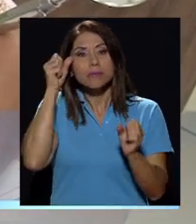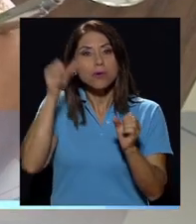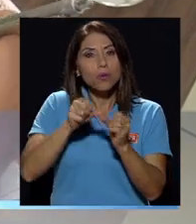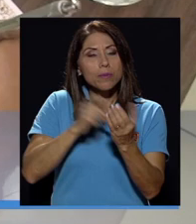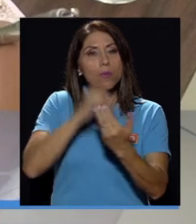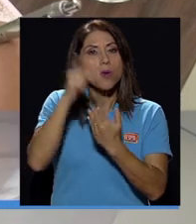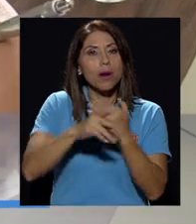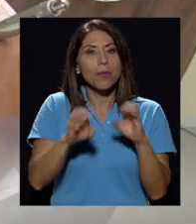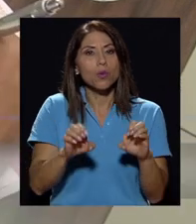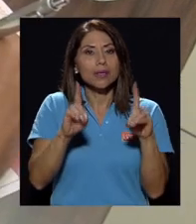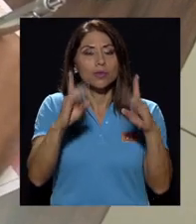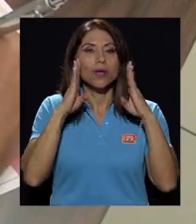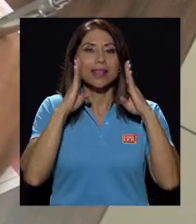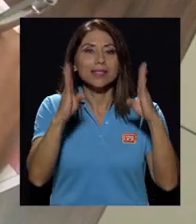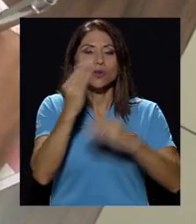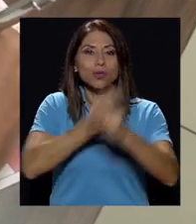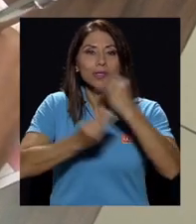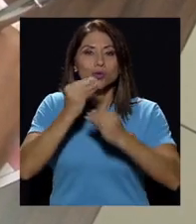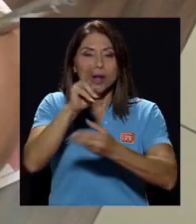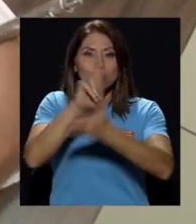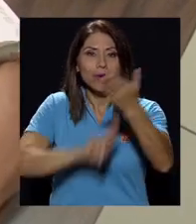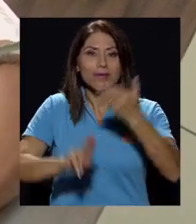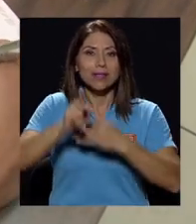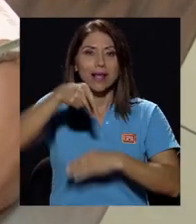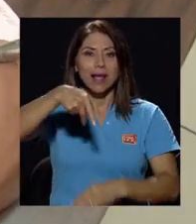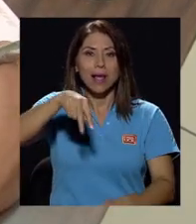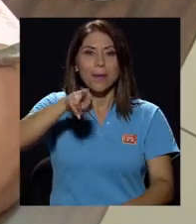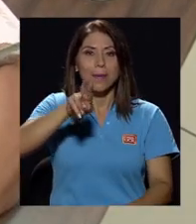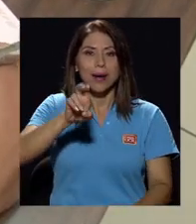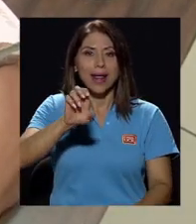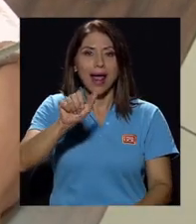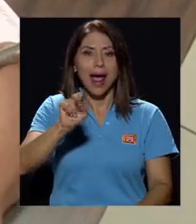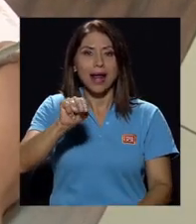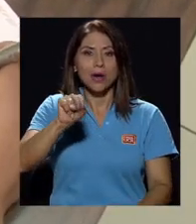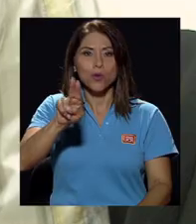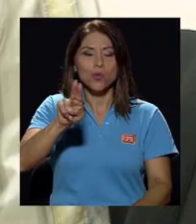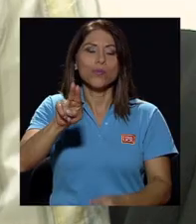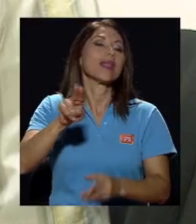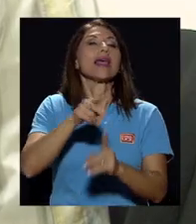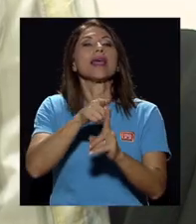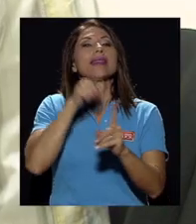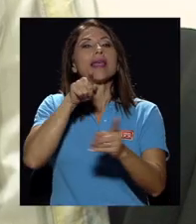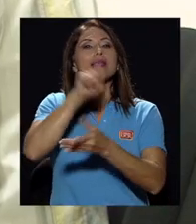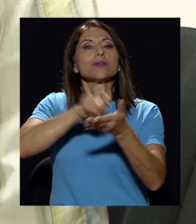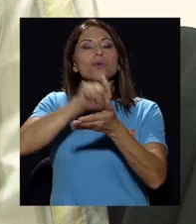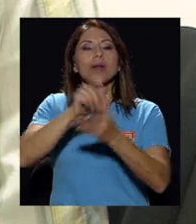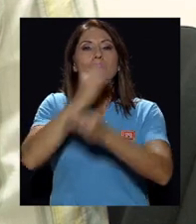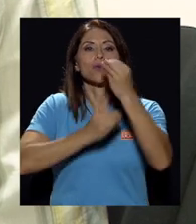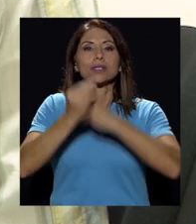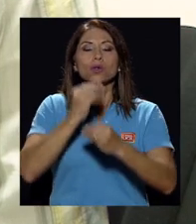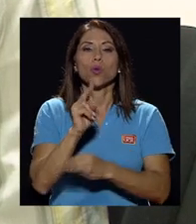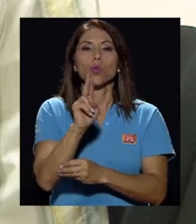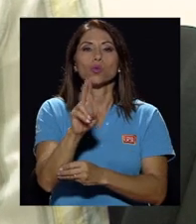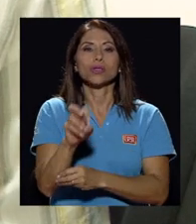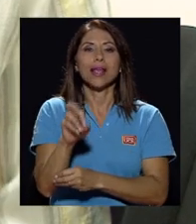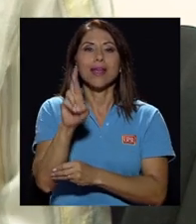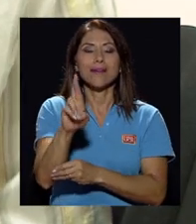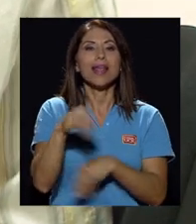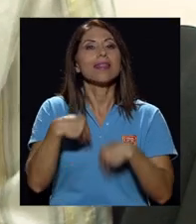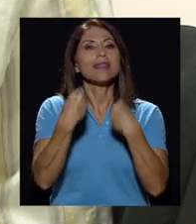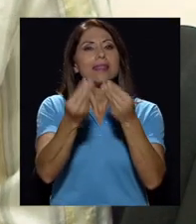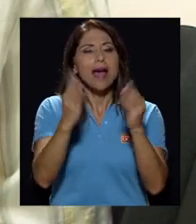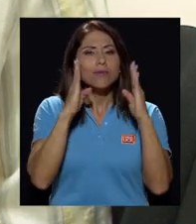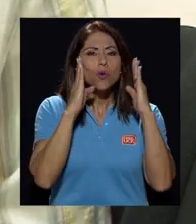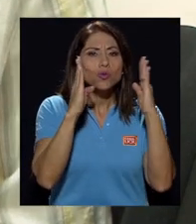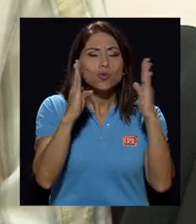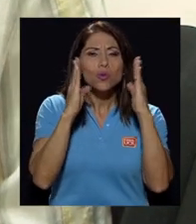que el Programa de Educación y Atención Nutricional Universitario PREANU de la Escuela de Nutrición de la UCR ofrece consulta